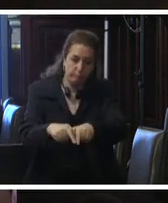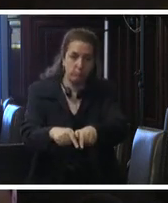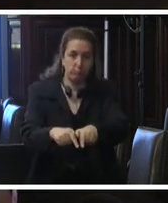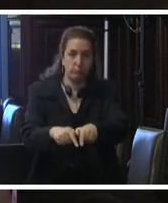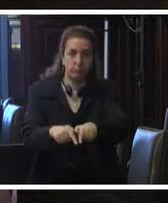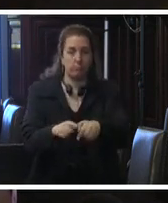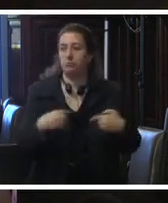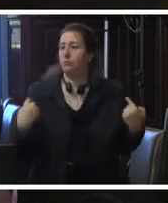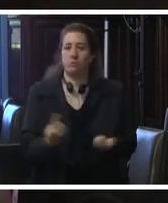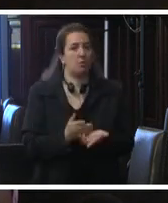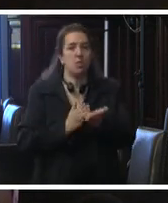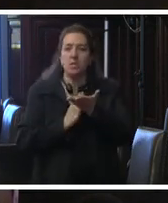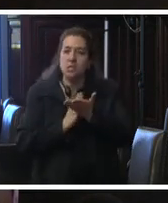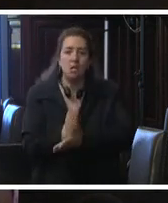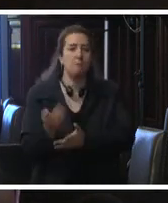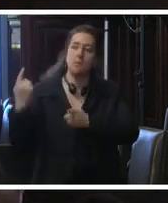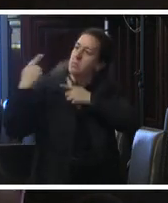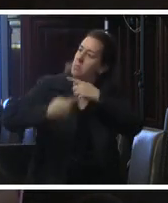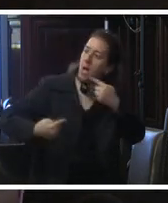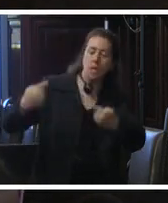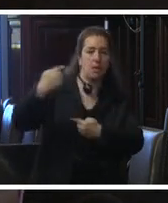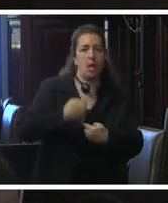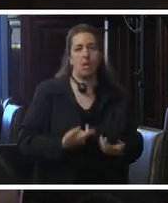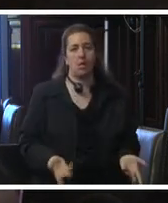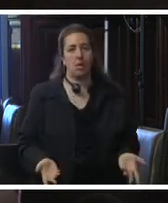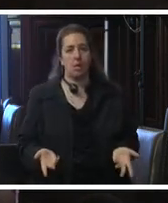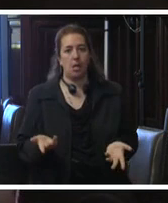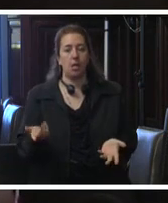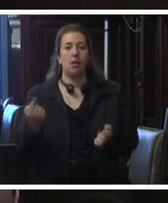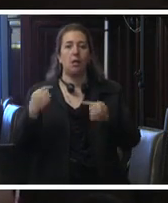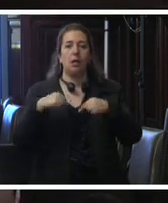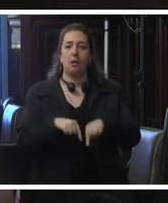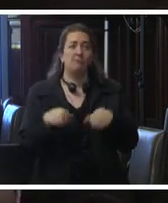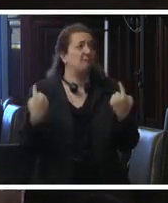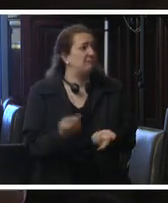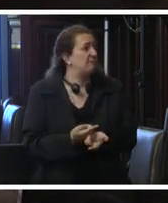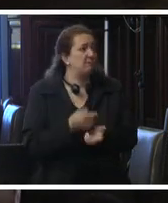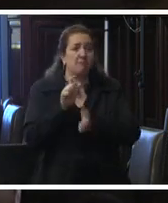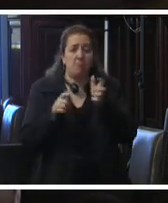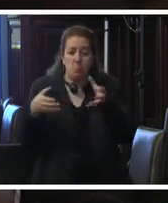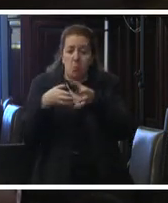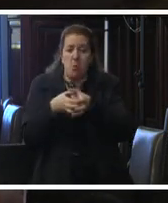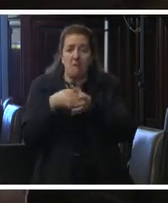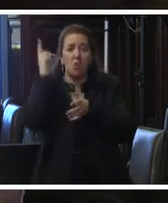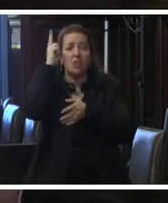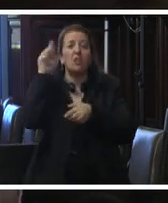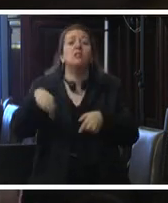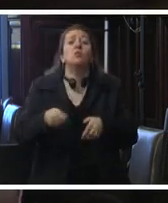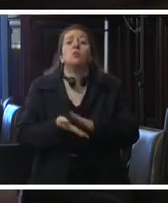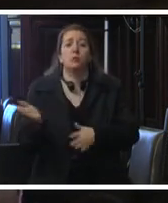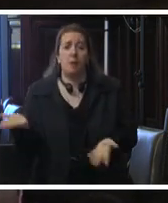atacados por la fuerza pública. Nosotros, como pueblos indígenas, ¿a dónde vamos a ir? Hemos denunciado,